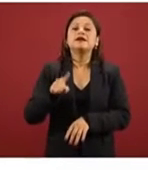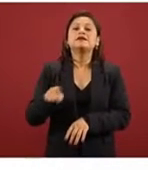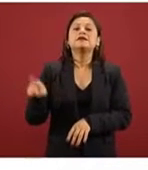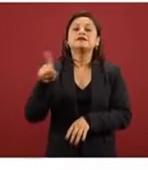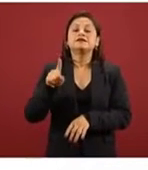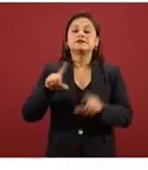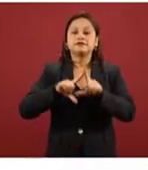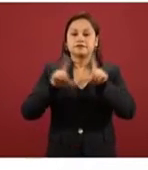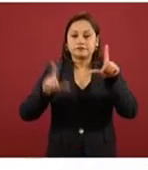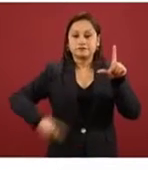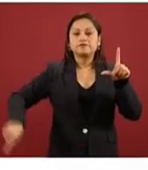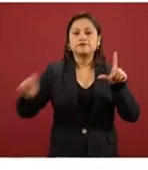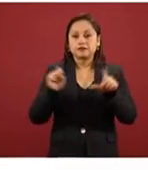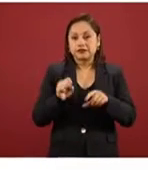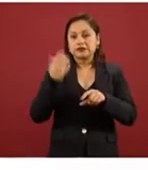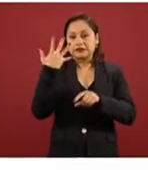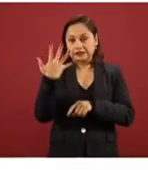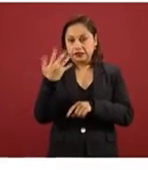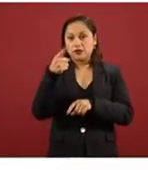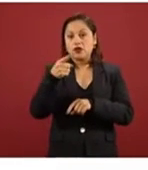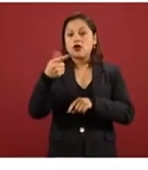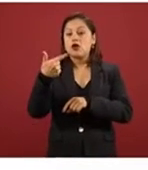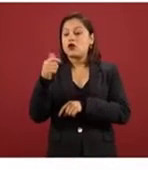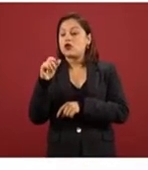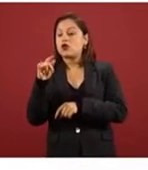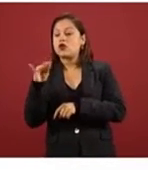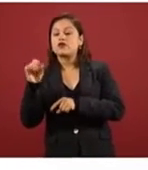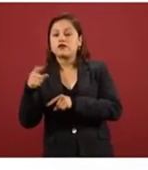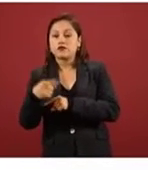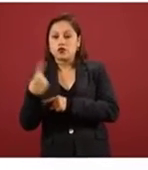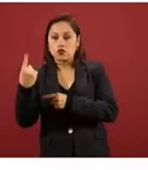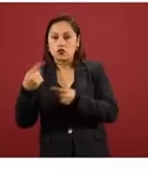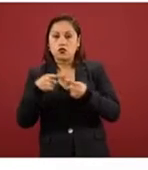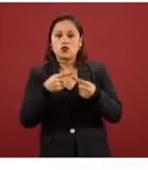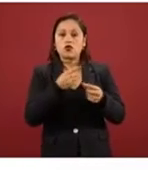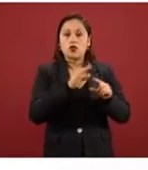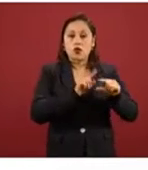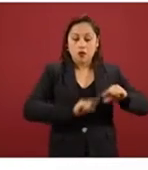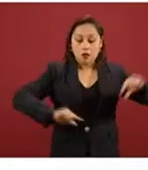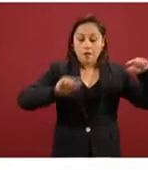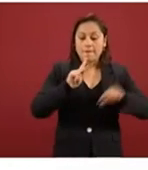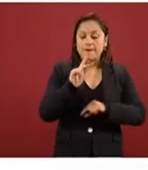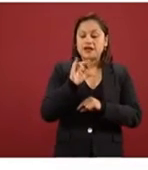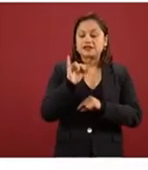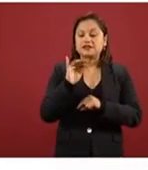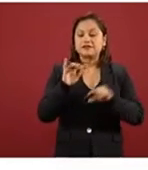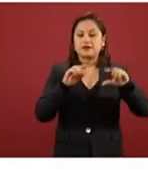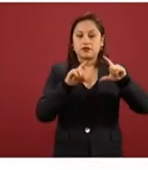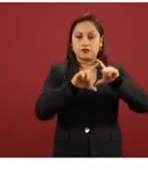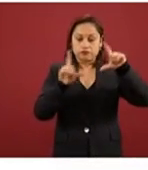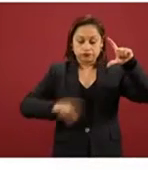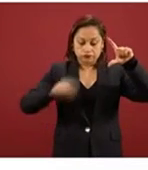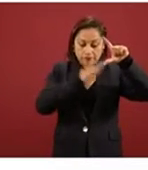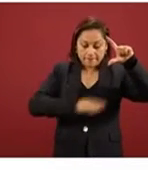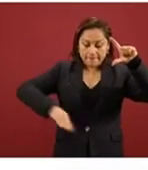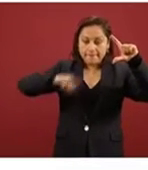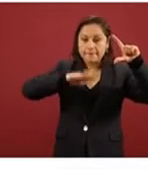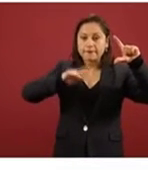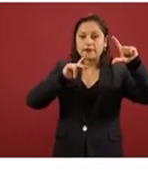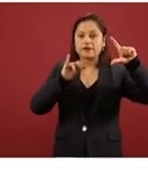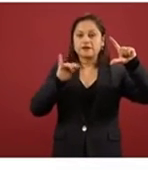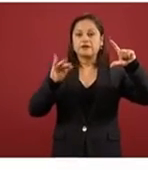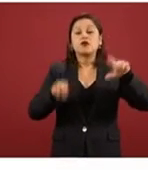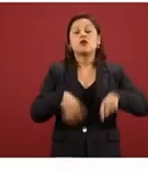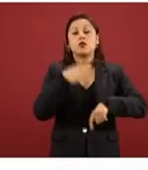territorio nacional, 1 en el Golfo, 4 en el Pacífico, que como ya decía yo, pudimos monitorear desde el Gabinete de Seguridad y